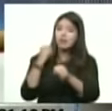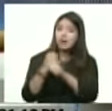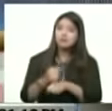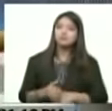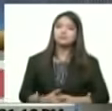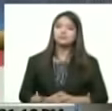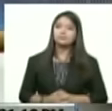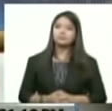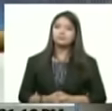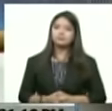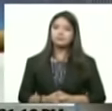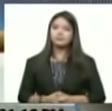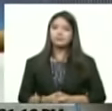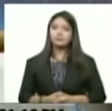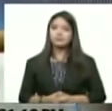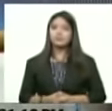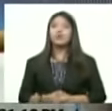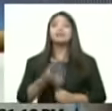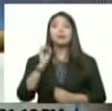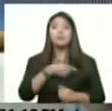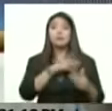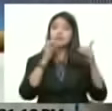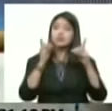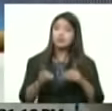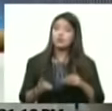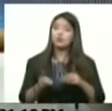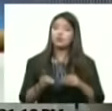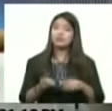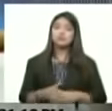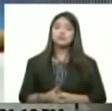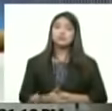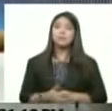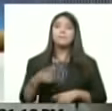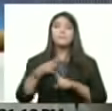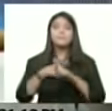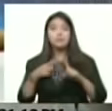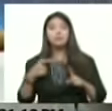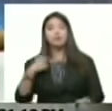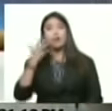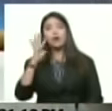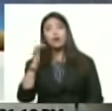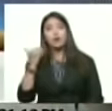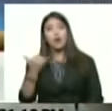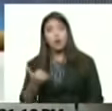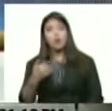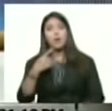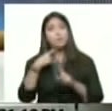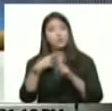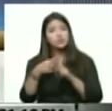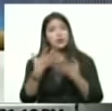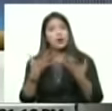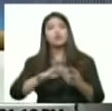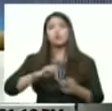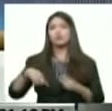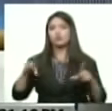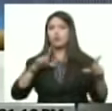además se tomaron decisiones, no lo suficientes, pero sí creo que en este momento lo bueno es que estamos